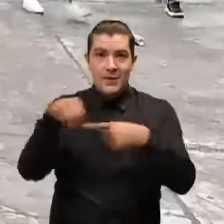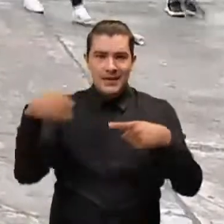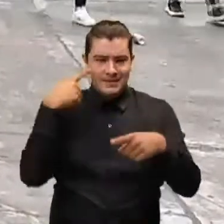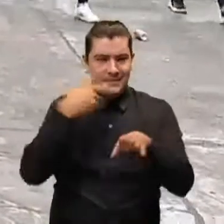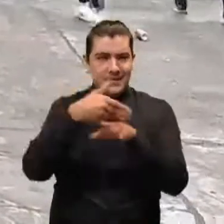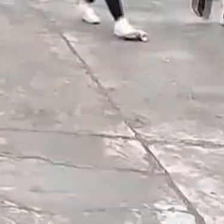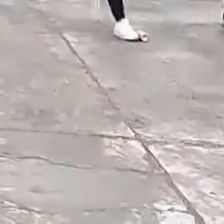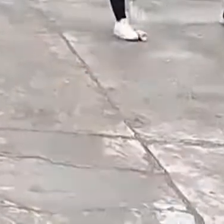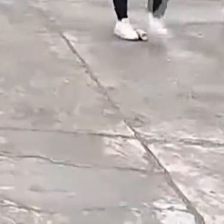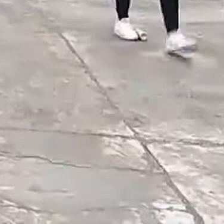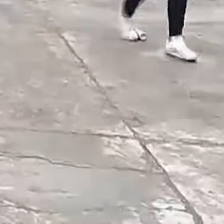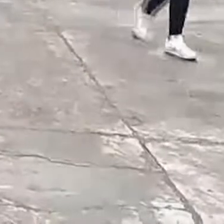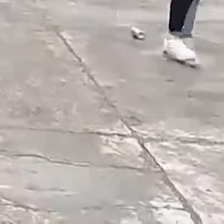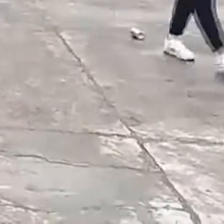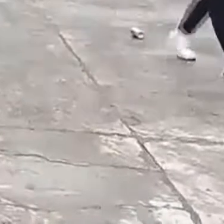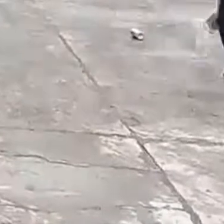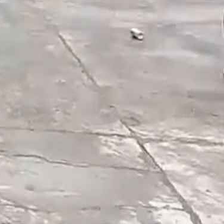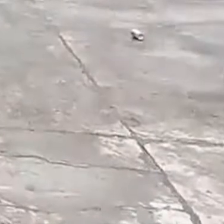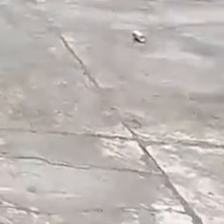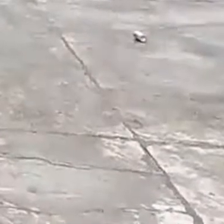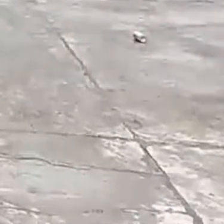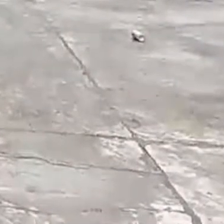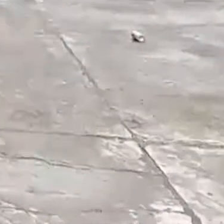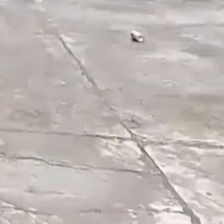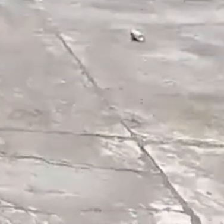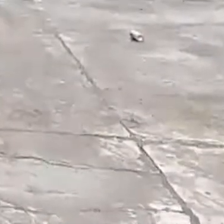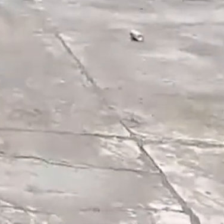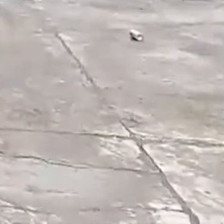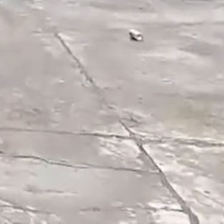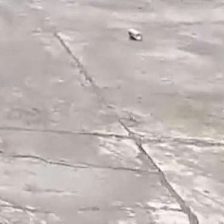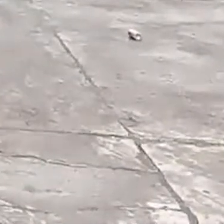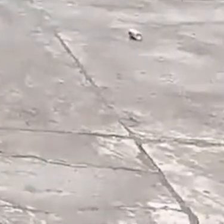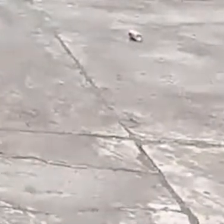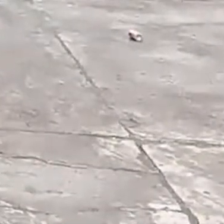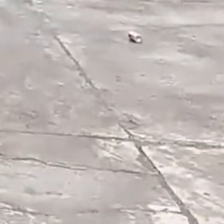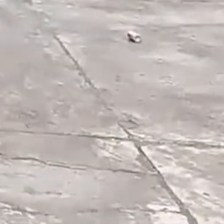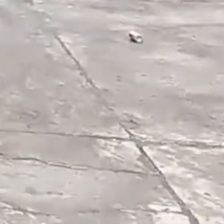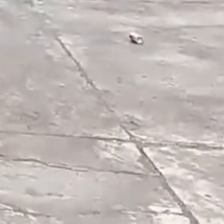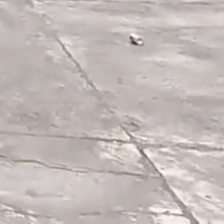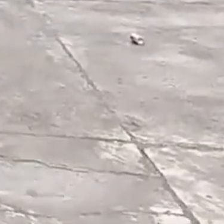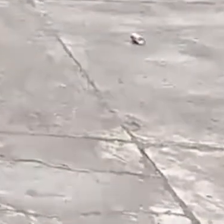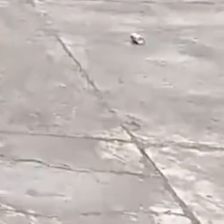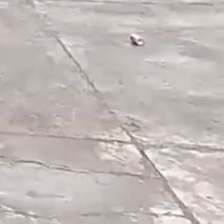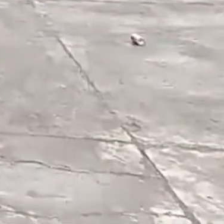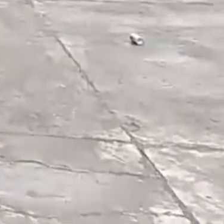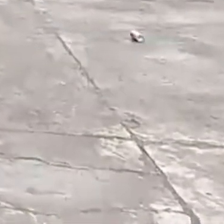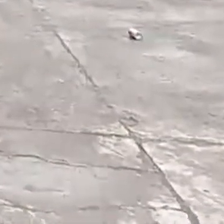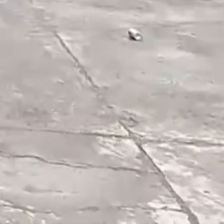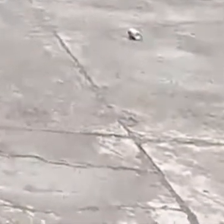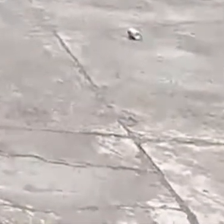información que originamos entonces en territorio del Tolima, en pleno eje cafetero. Arturo, usted tiene más información en los estudios del Canal Tro.